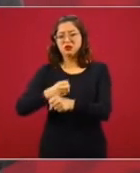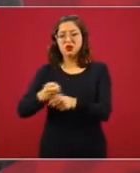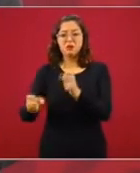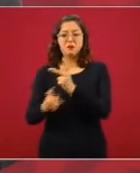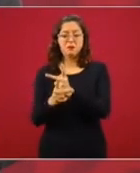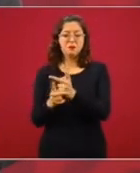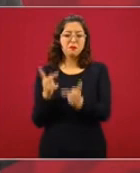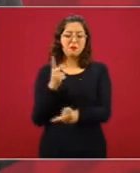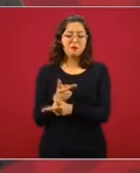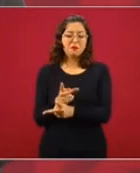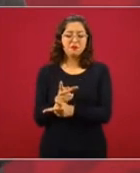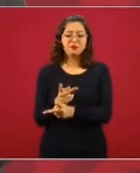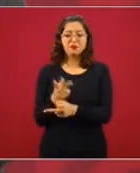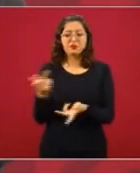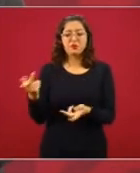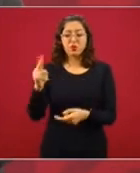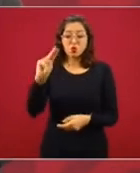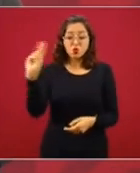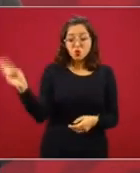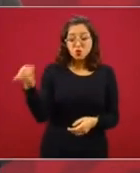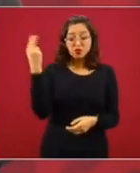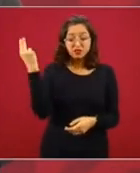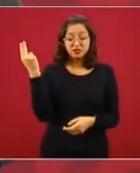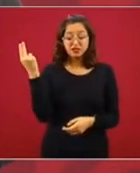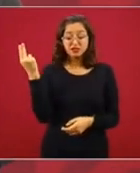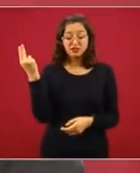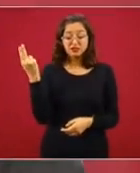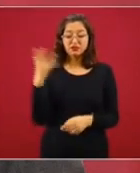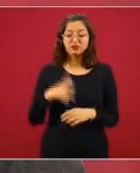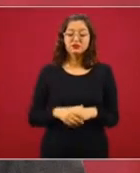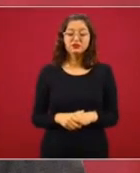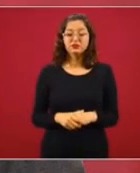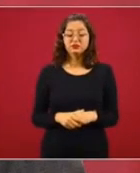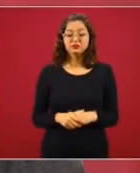preparatoria, en la universidad,